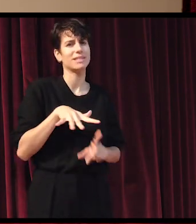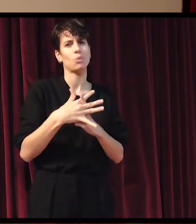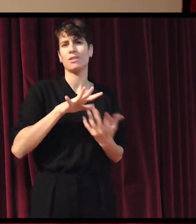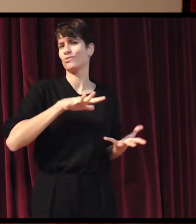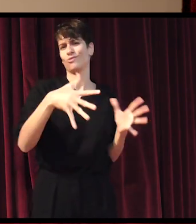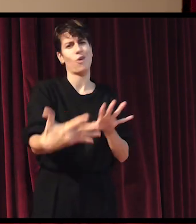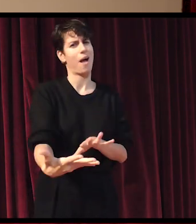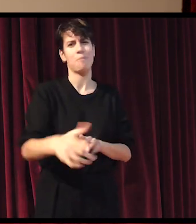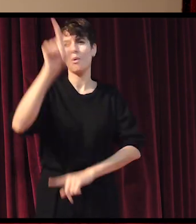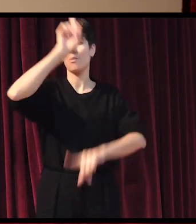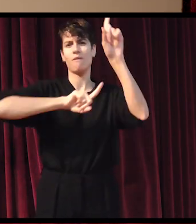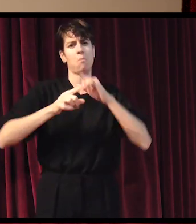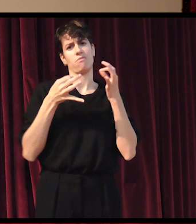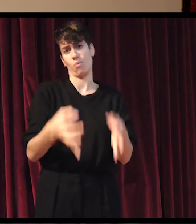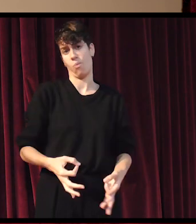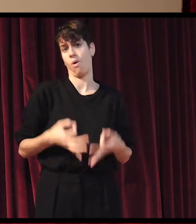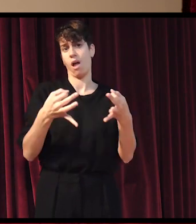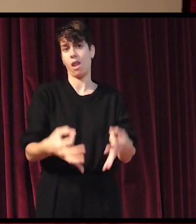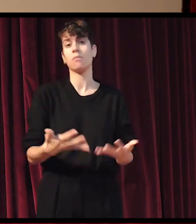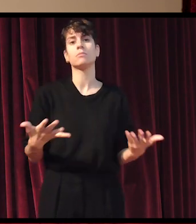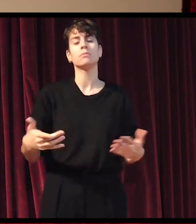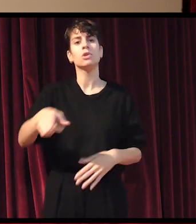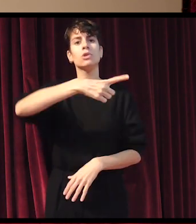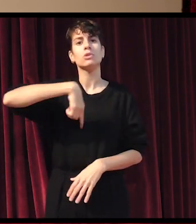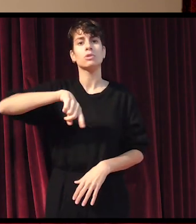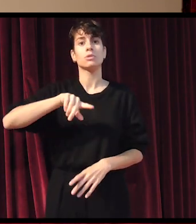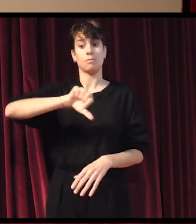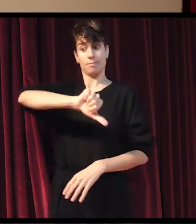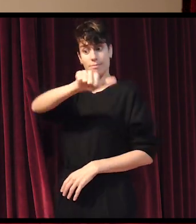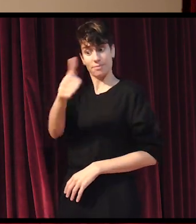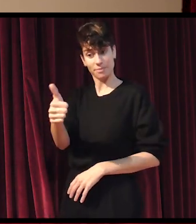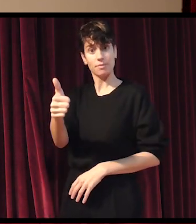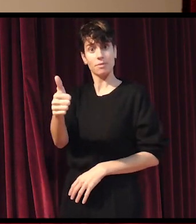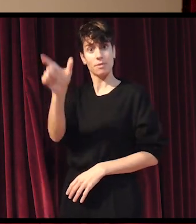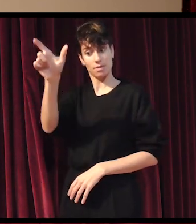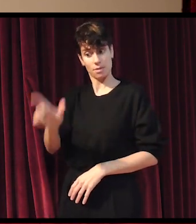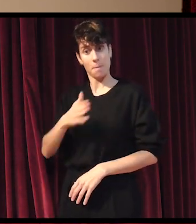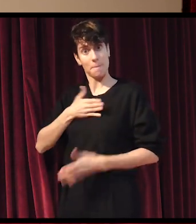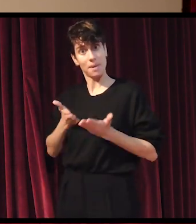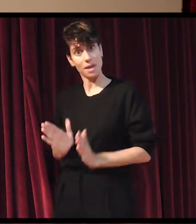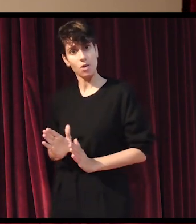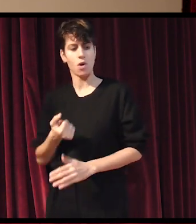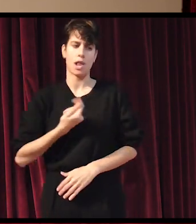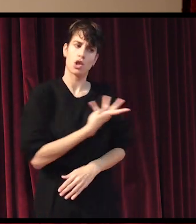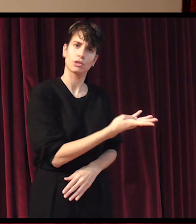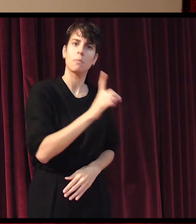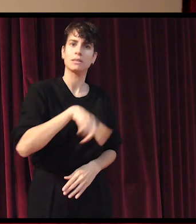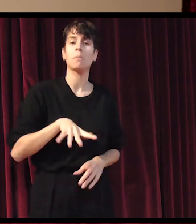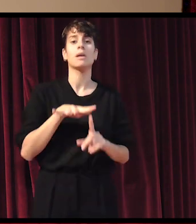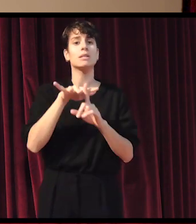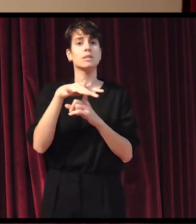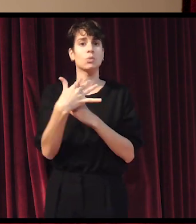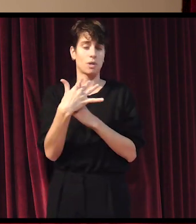no solucionaría el problema. Queremos que esta respuesta sea favorable para todos estos chavales y chavalas que están en